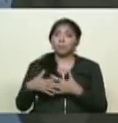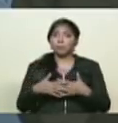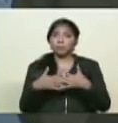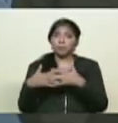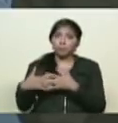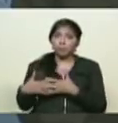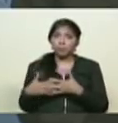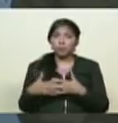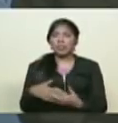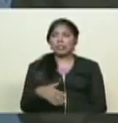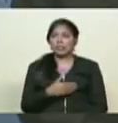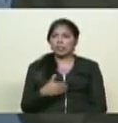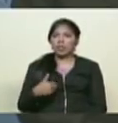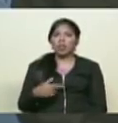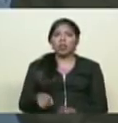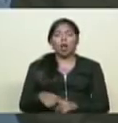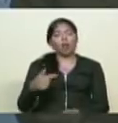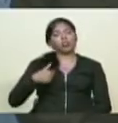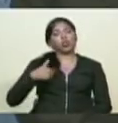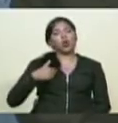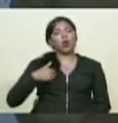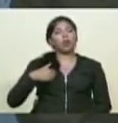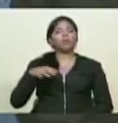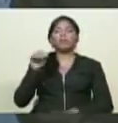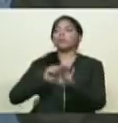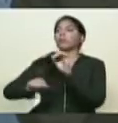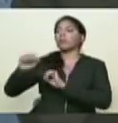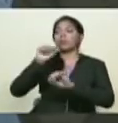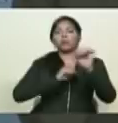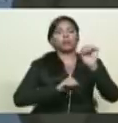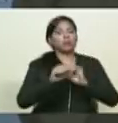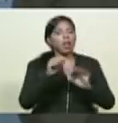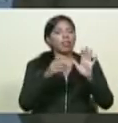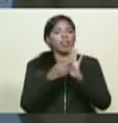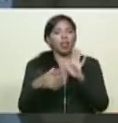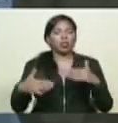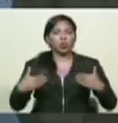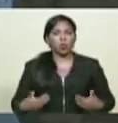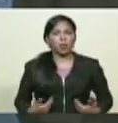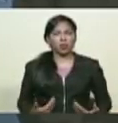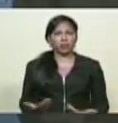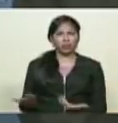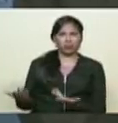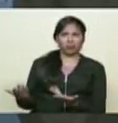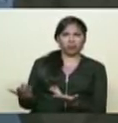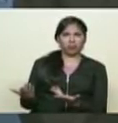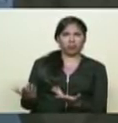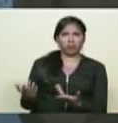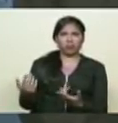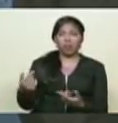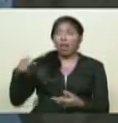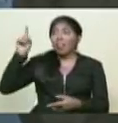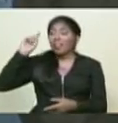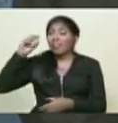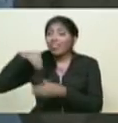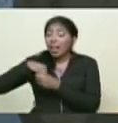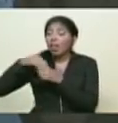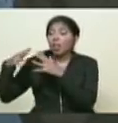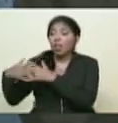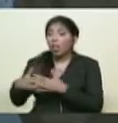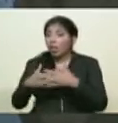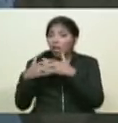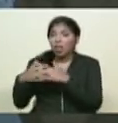como defensor de los derechos humanos cuando su país aplica la pena de muerte discrimina a sus